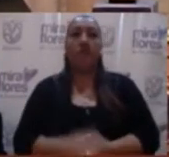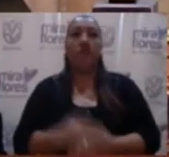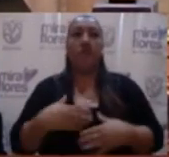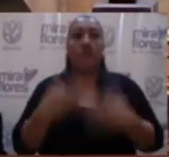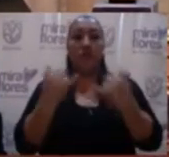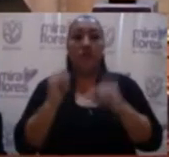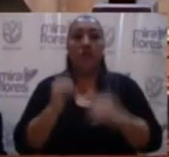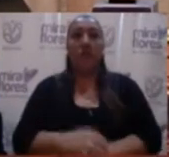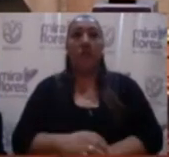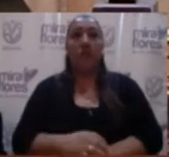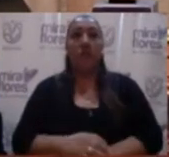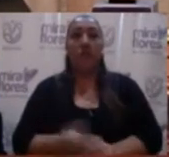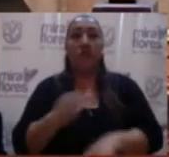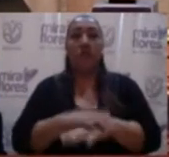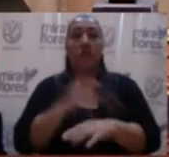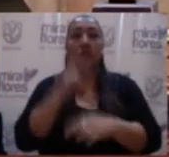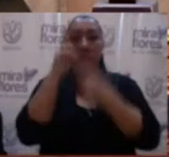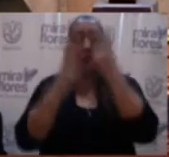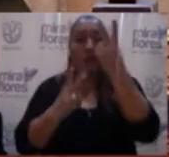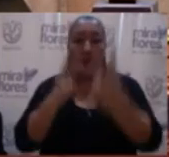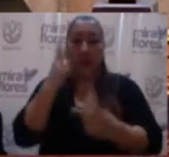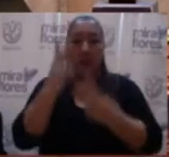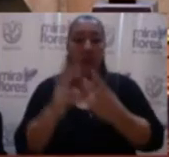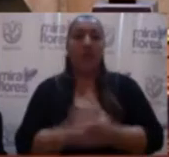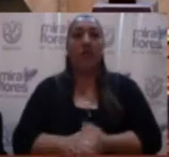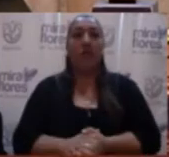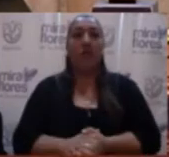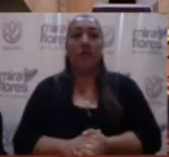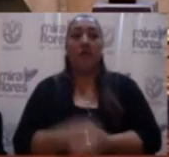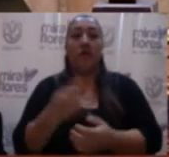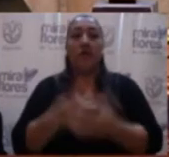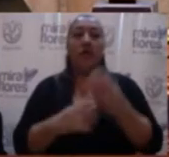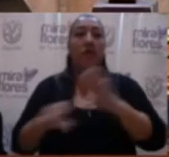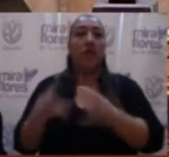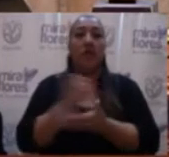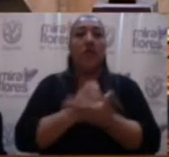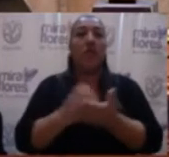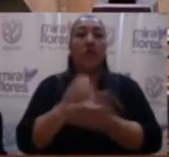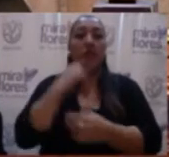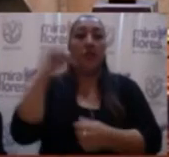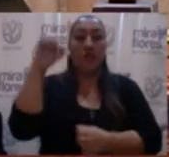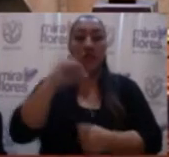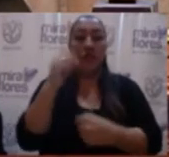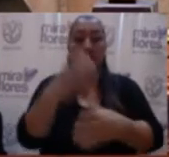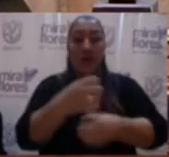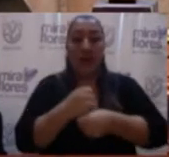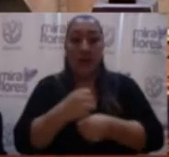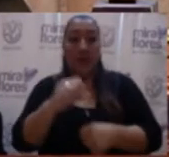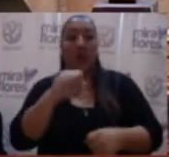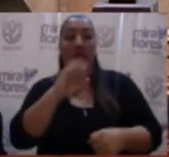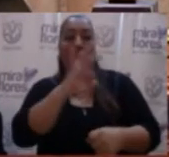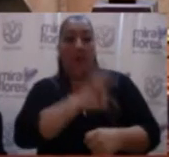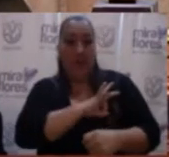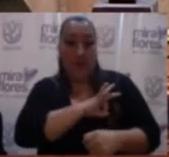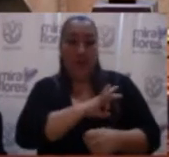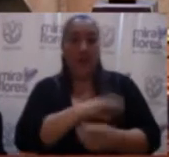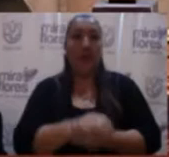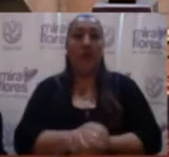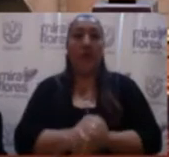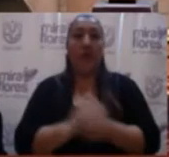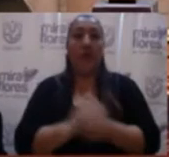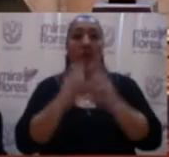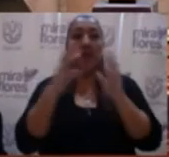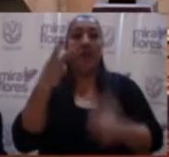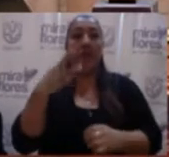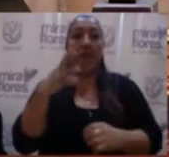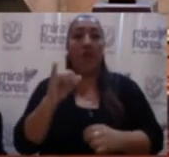Voy a informar sobre la visita a la ciudad de Ulyanovsk en Rusia para recibir el premio de inclusión digital. El día